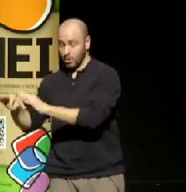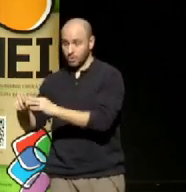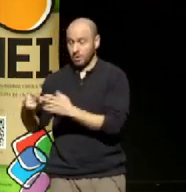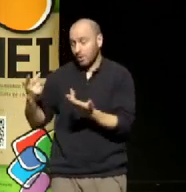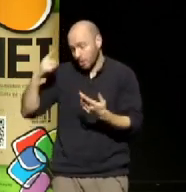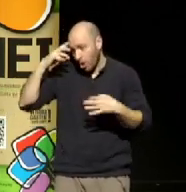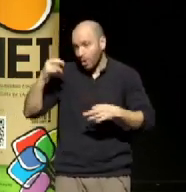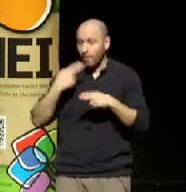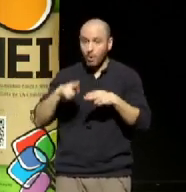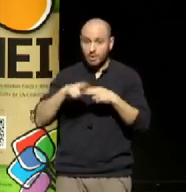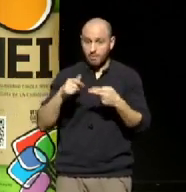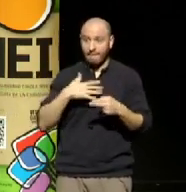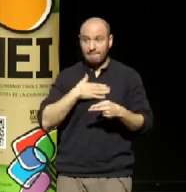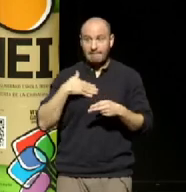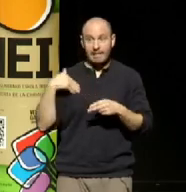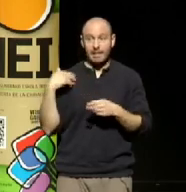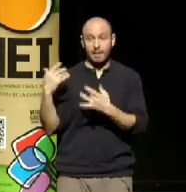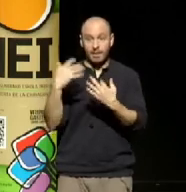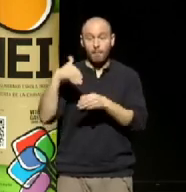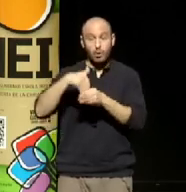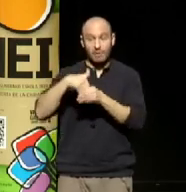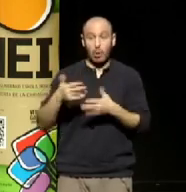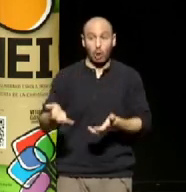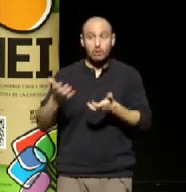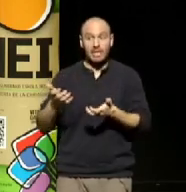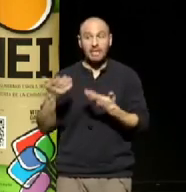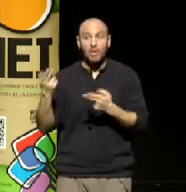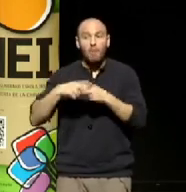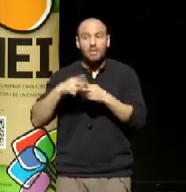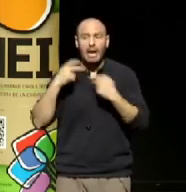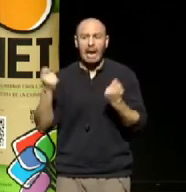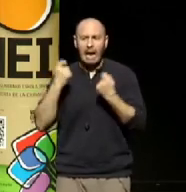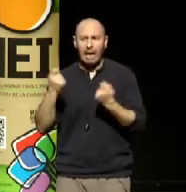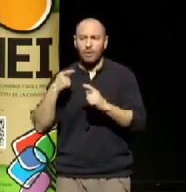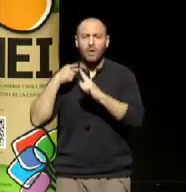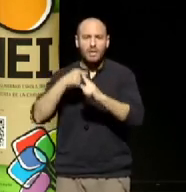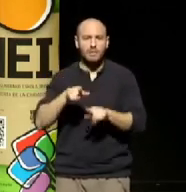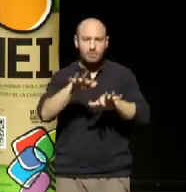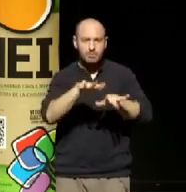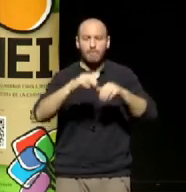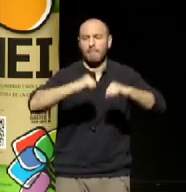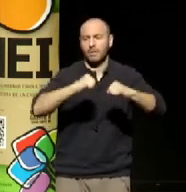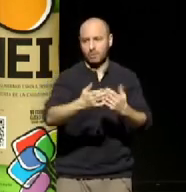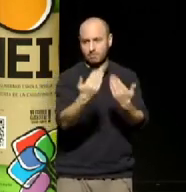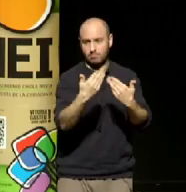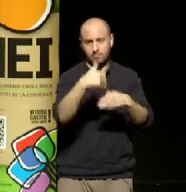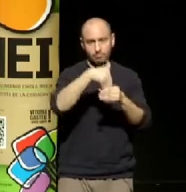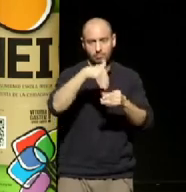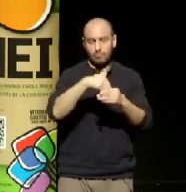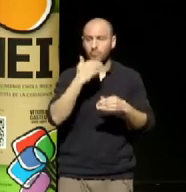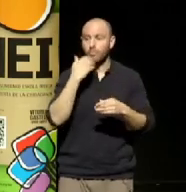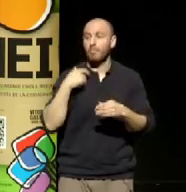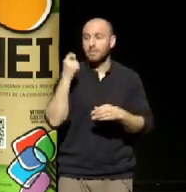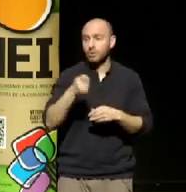aquí hemos venido a jugar, pero sobre todo a ganar. Entonces, yo voy a hacer políticas para quien lo hace, y en año electoral se revalorizan las pensiones,